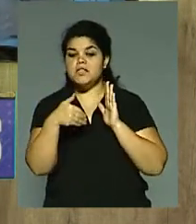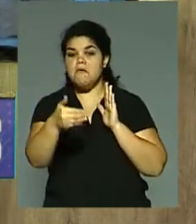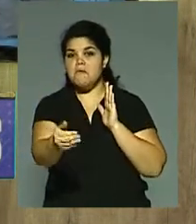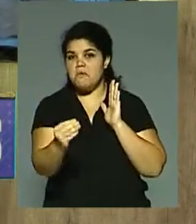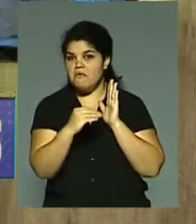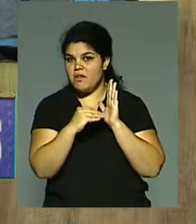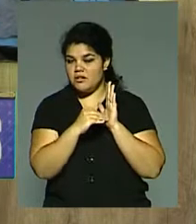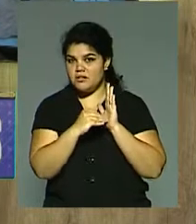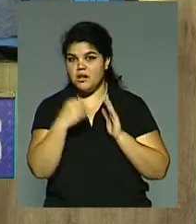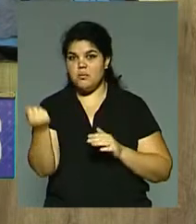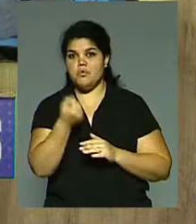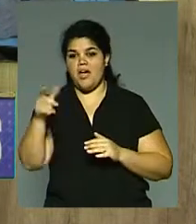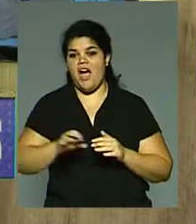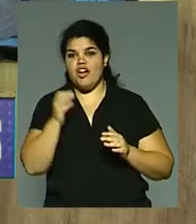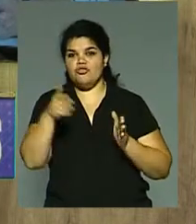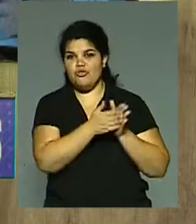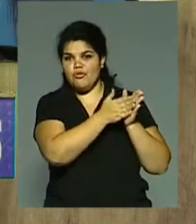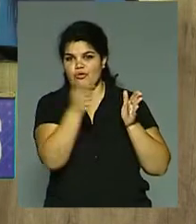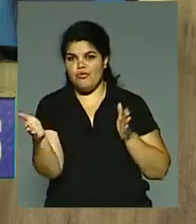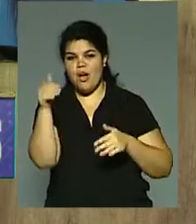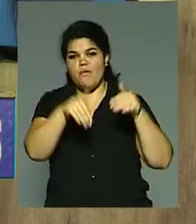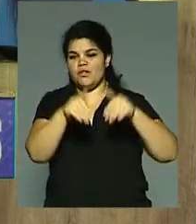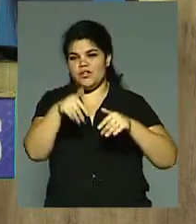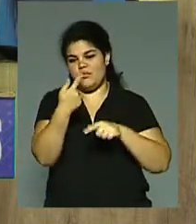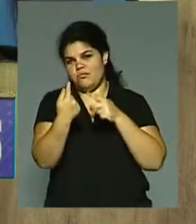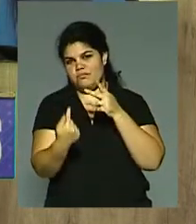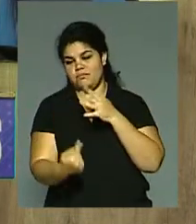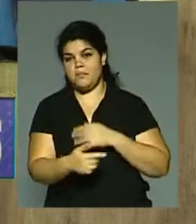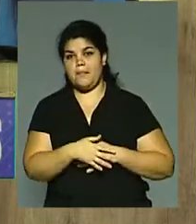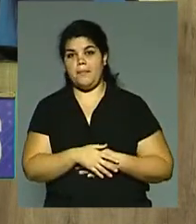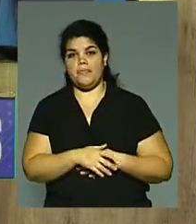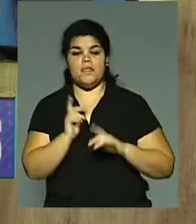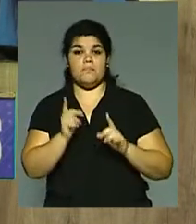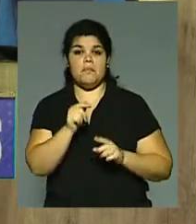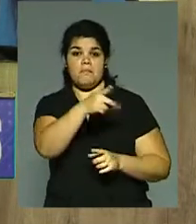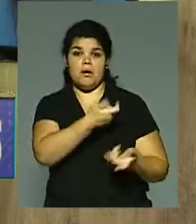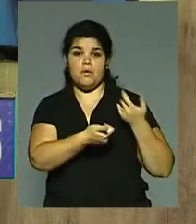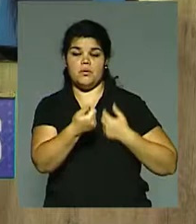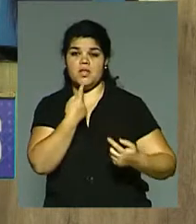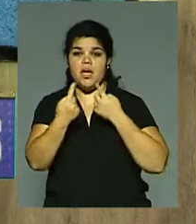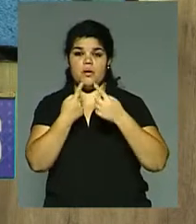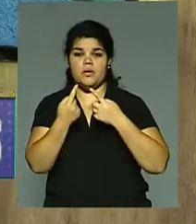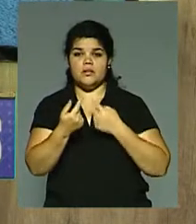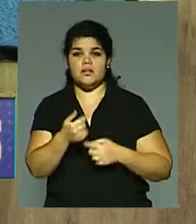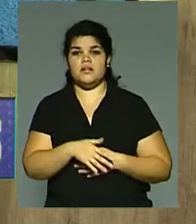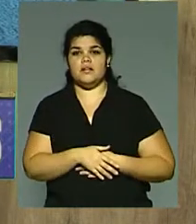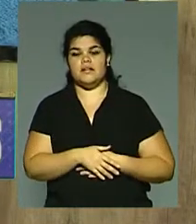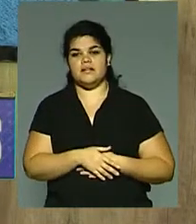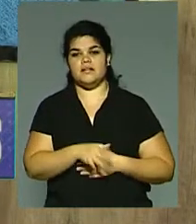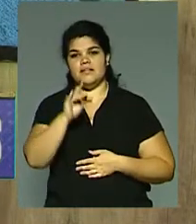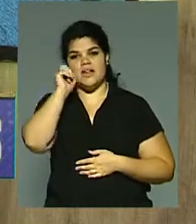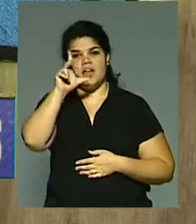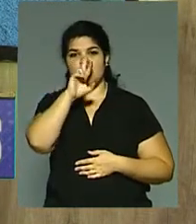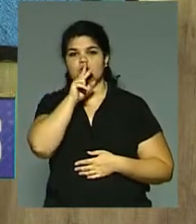este año electoral y como bien vos decías, una encuesta de la consultora Reale Dalatorre con una